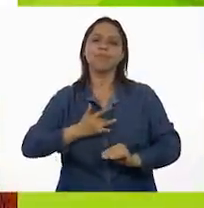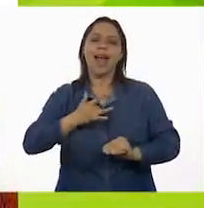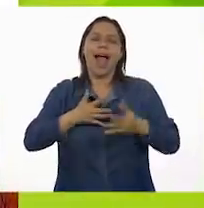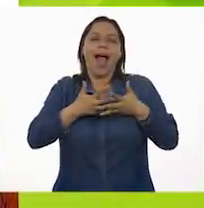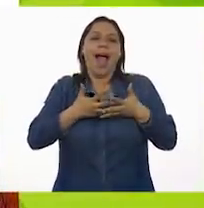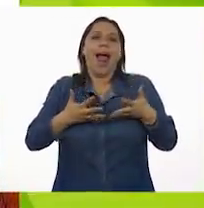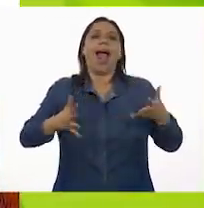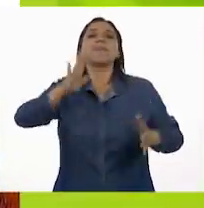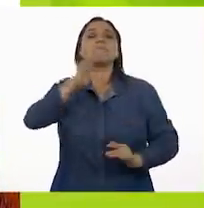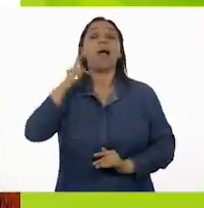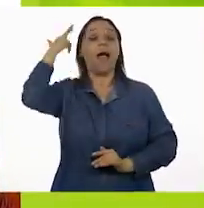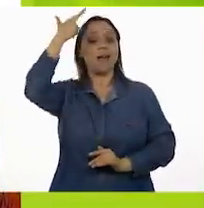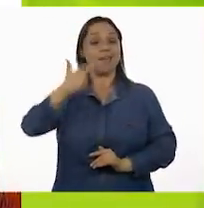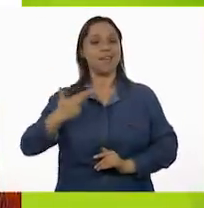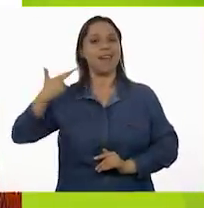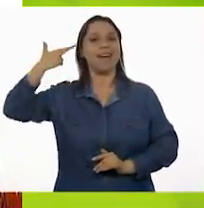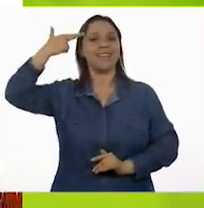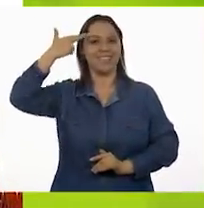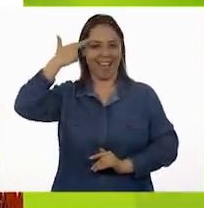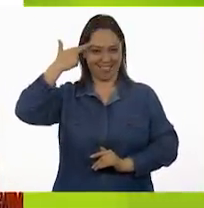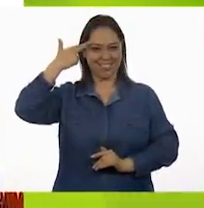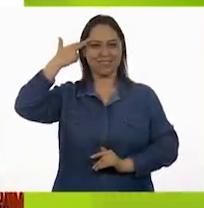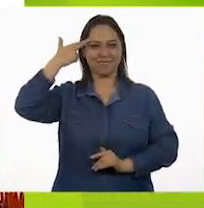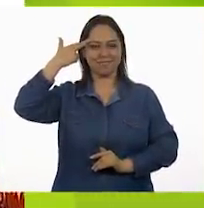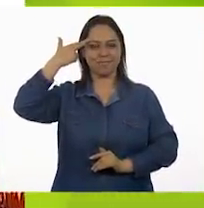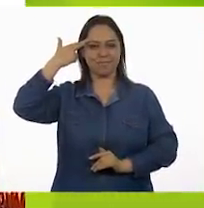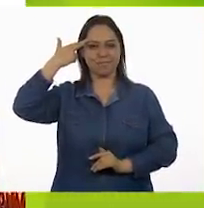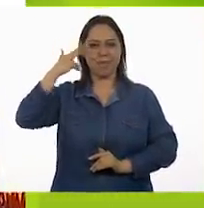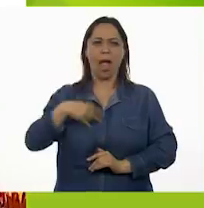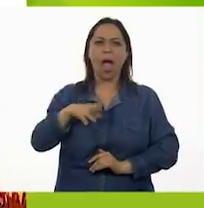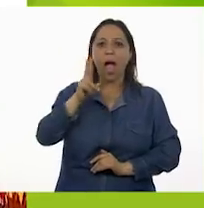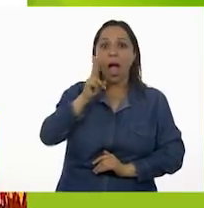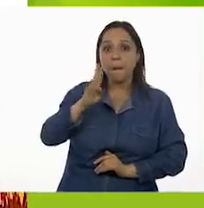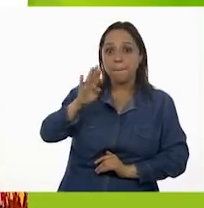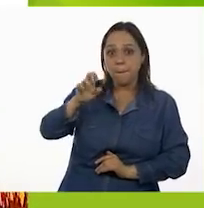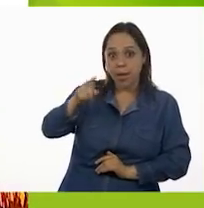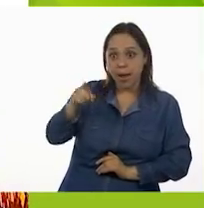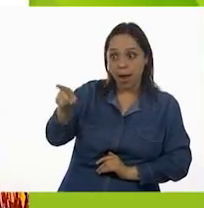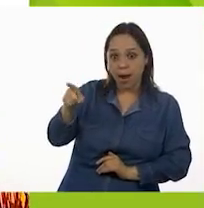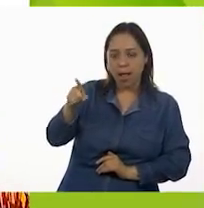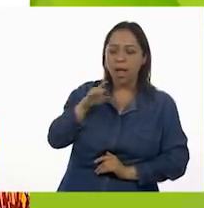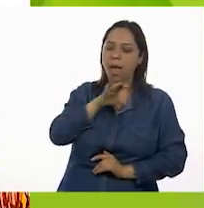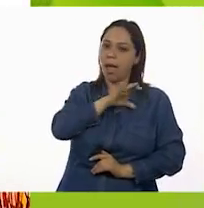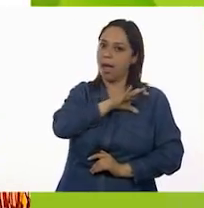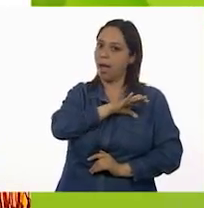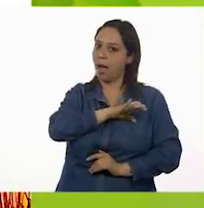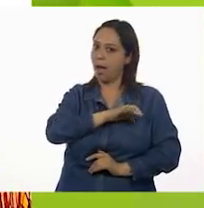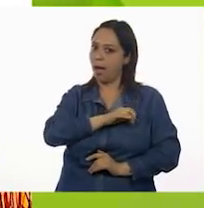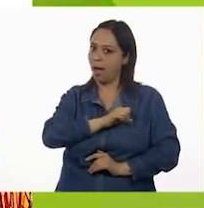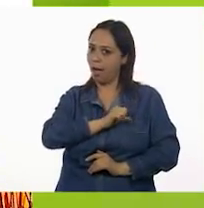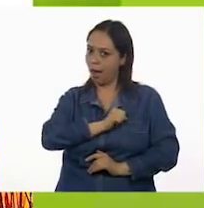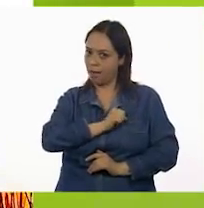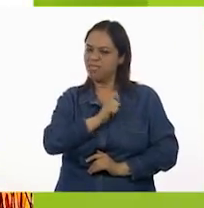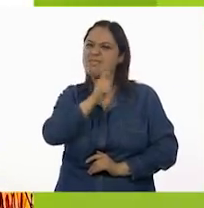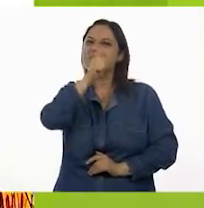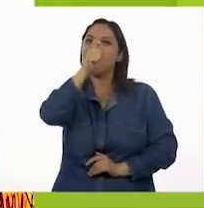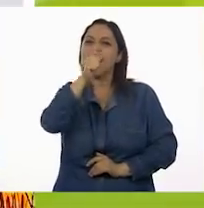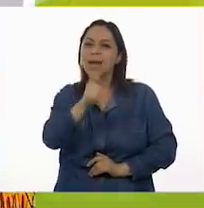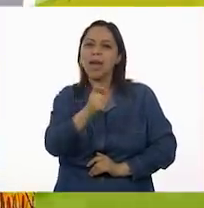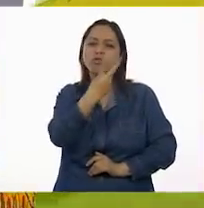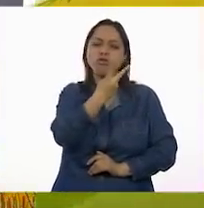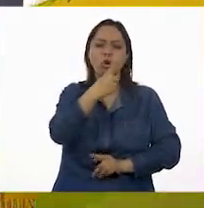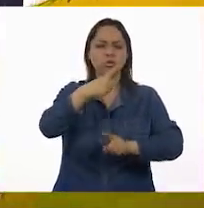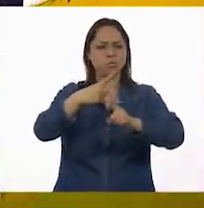como reyes gigantes. A Bert le encanta ese compás de dos por